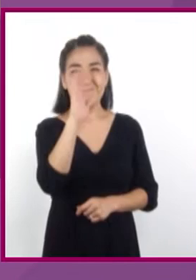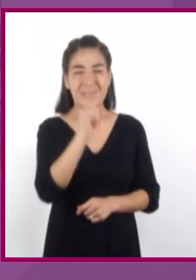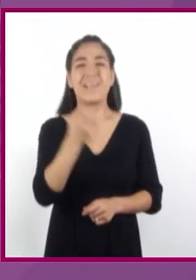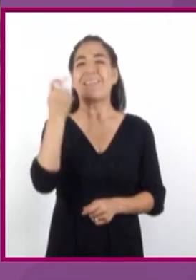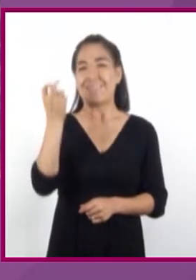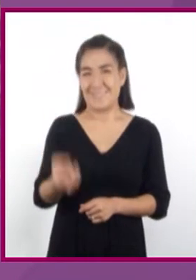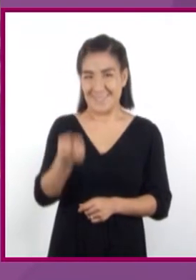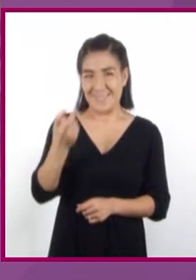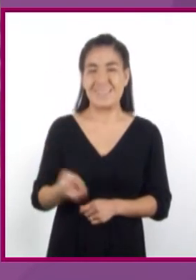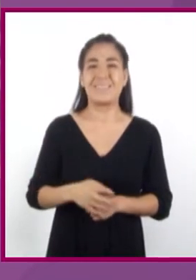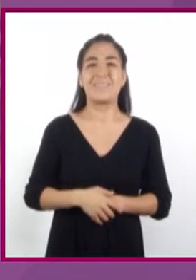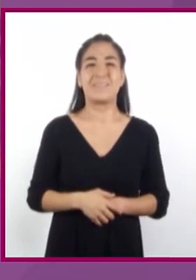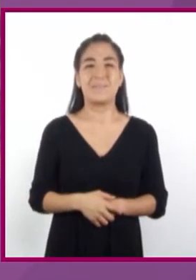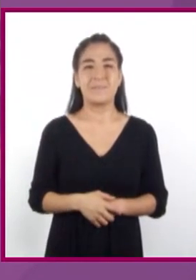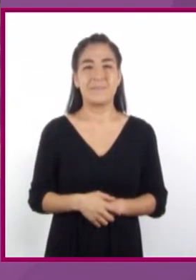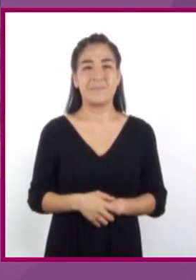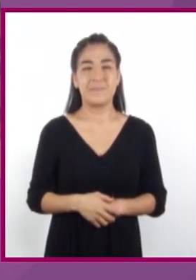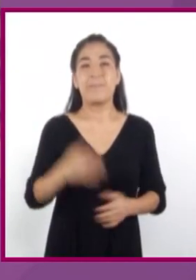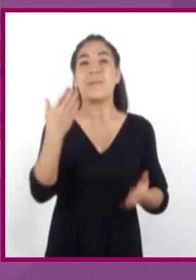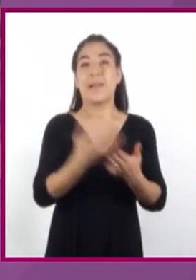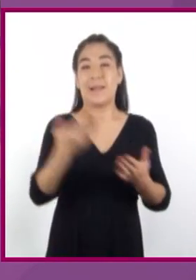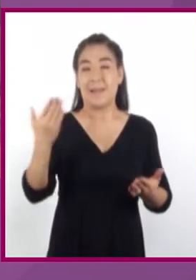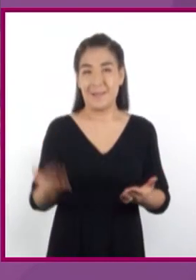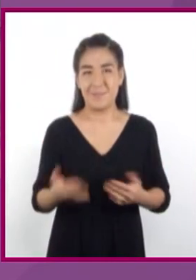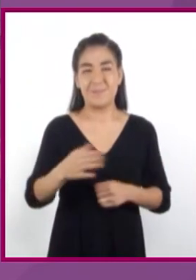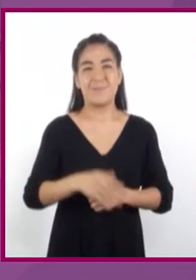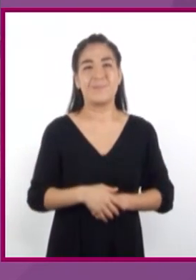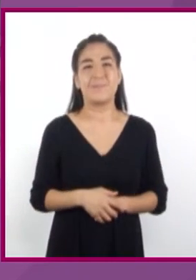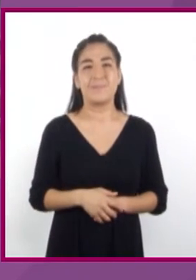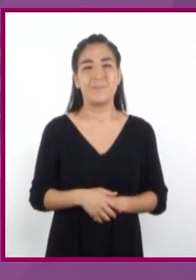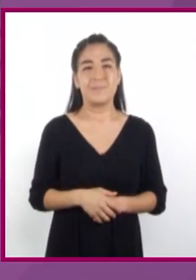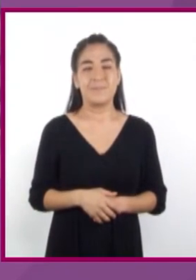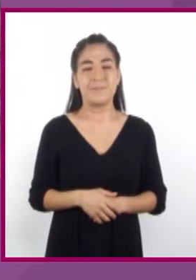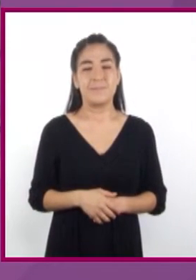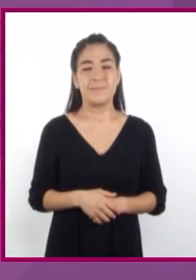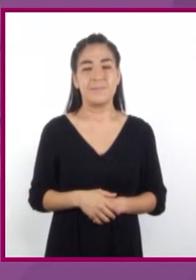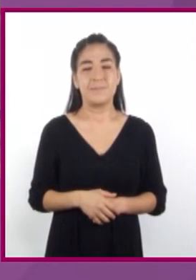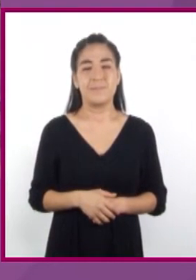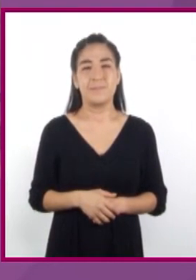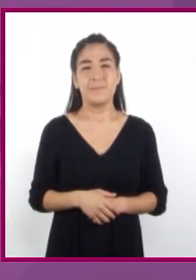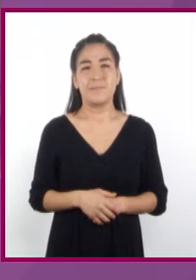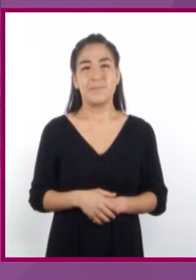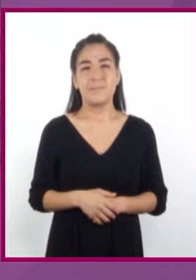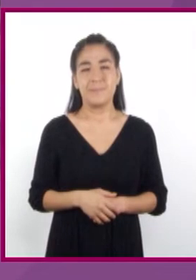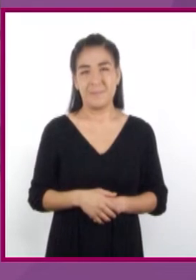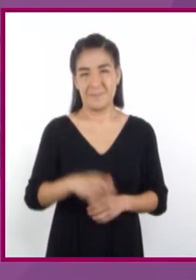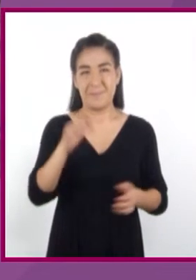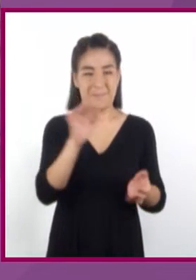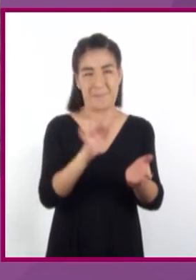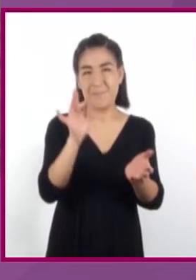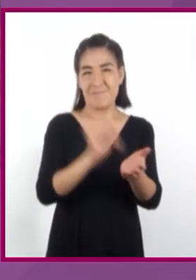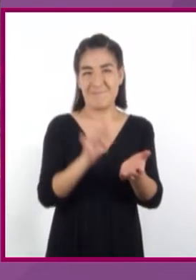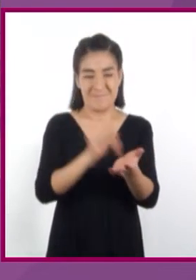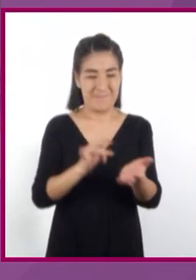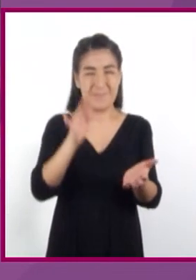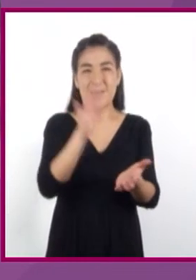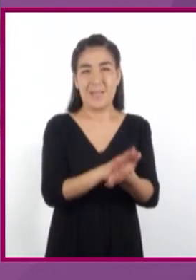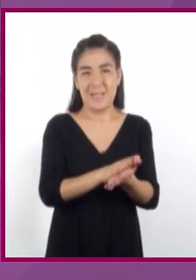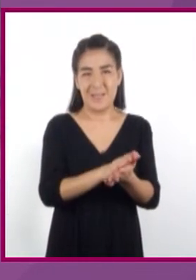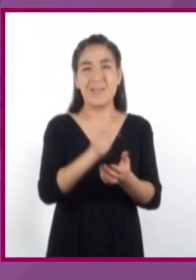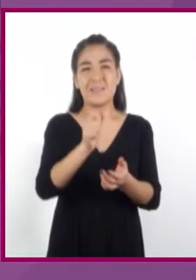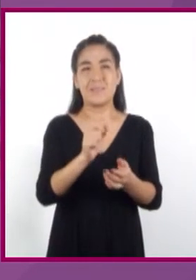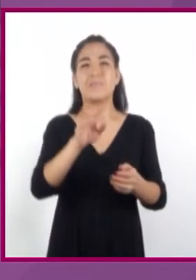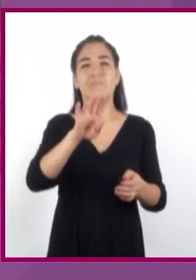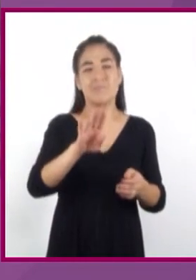Exactamente. Ahora, Vamos a pegar un trozo de papel común por uno de